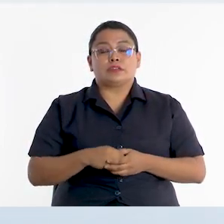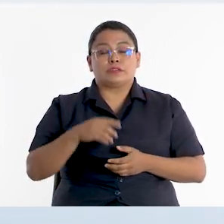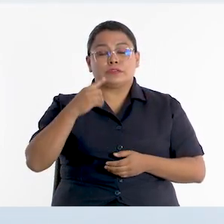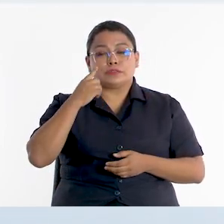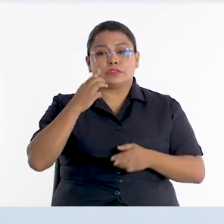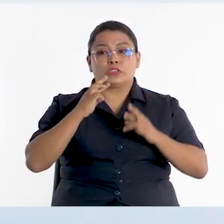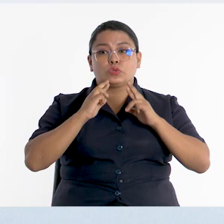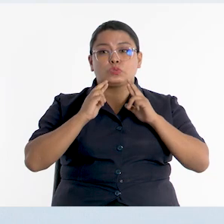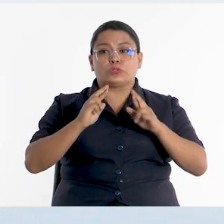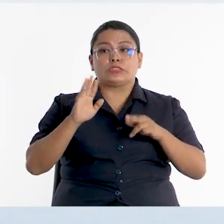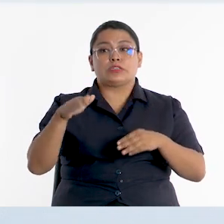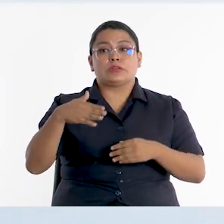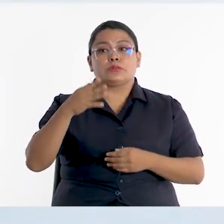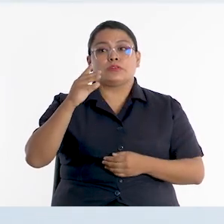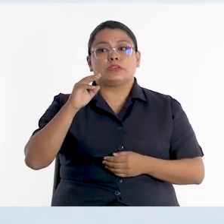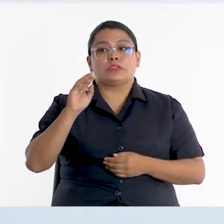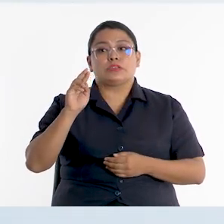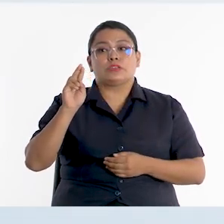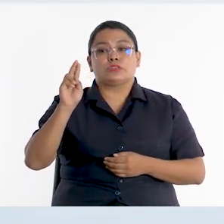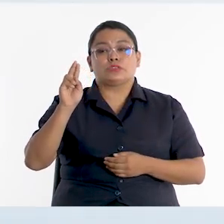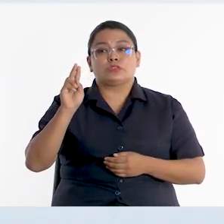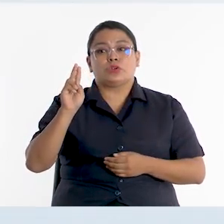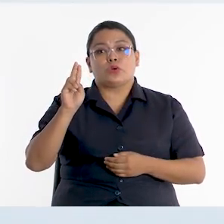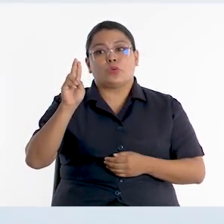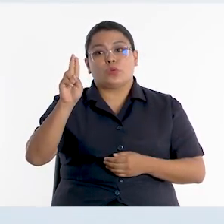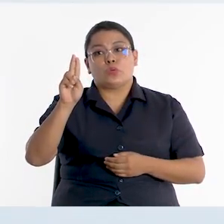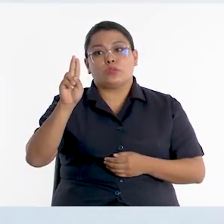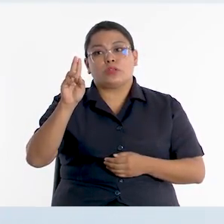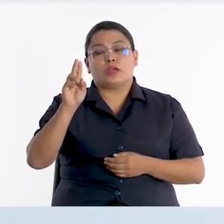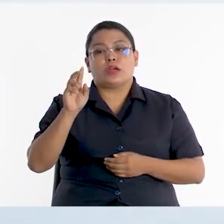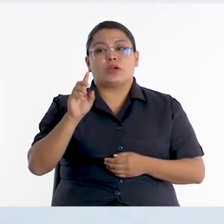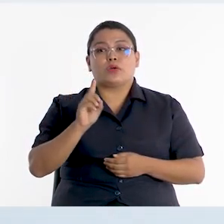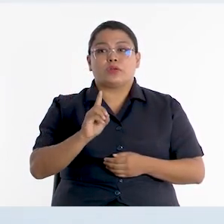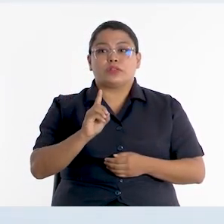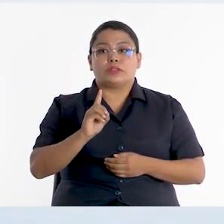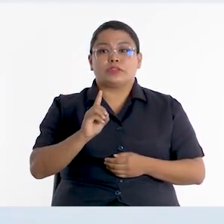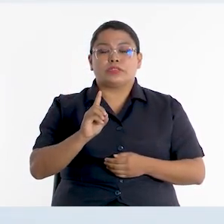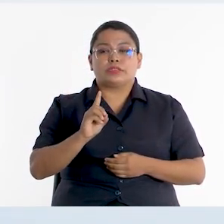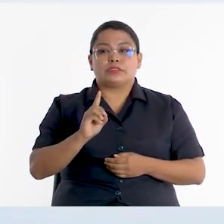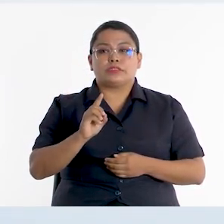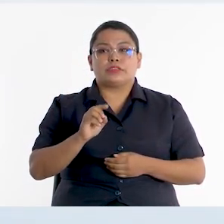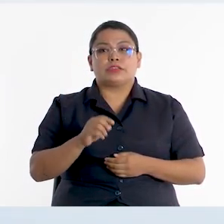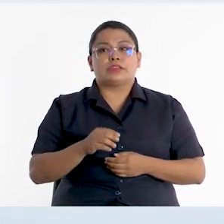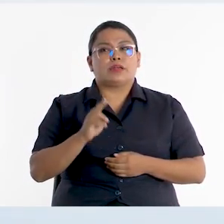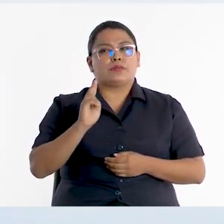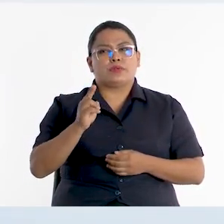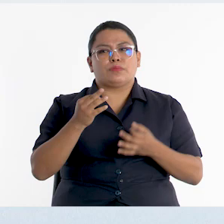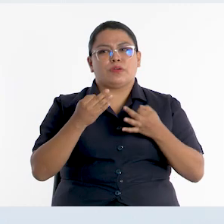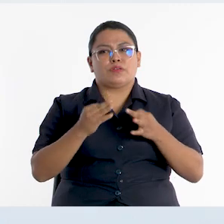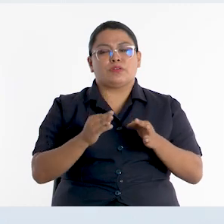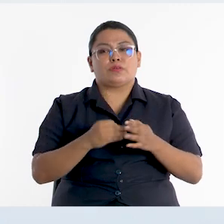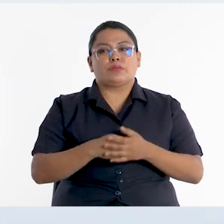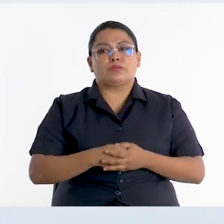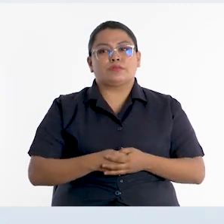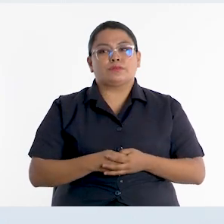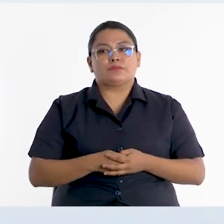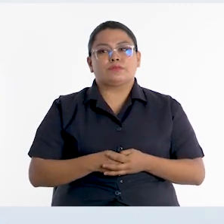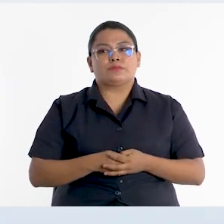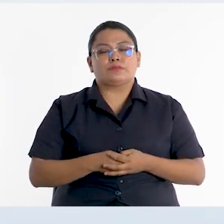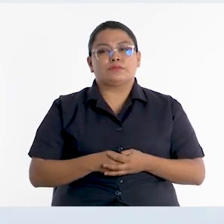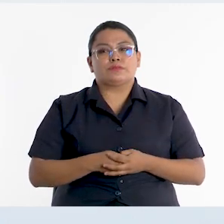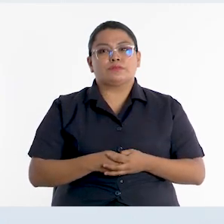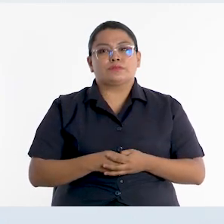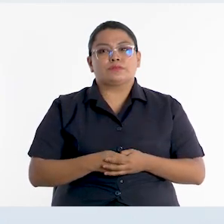escribe el producto. Luego unidades con decenas y se escribe de igual forma el producto.